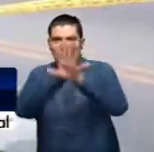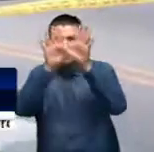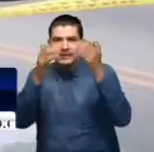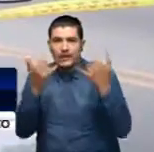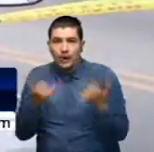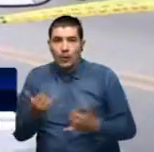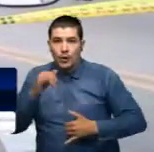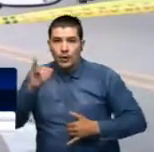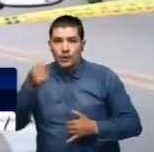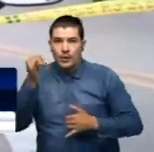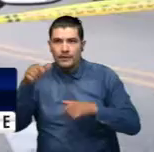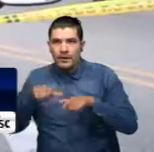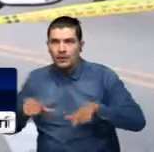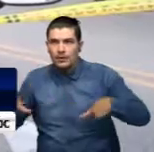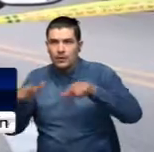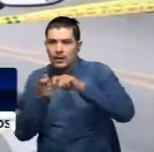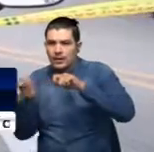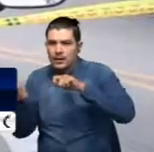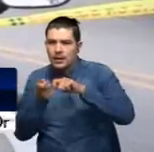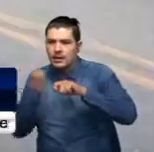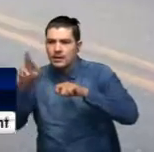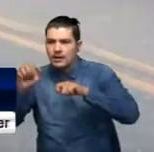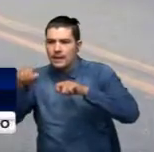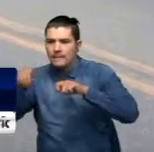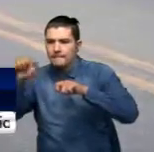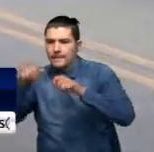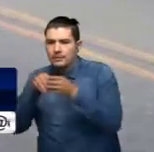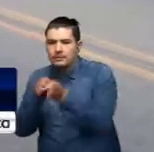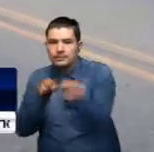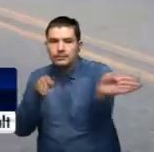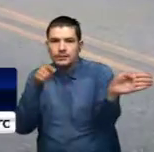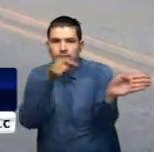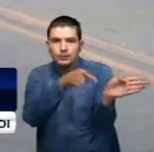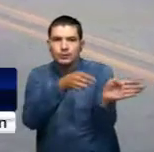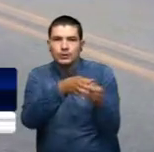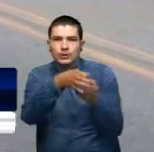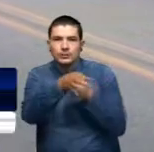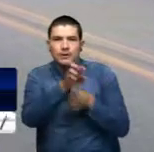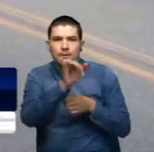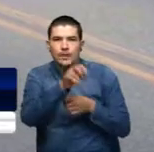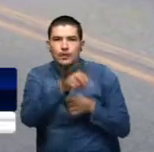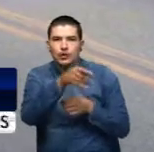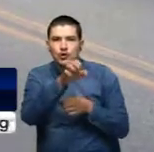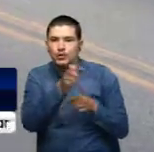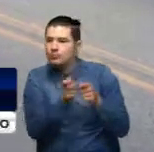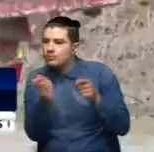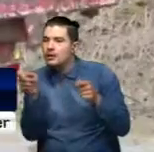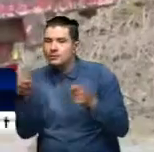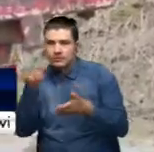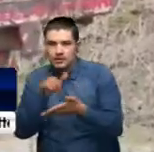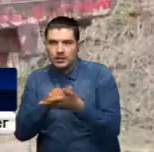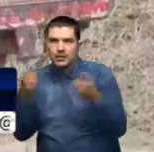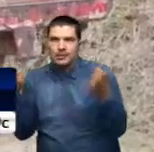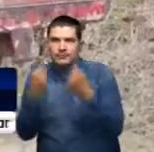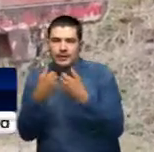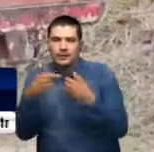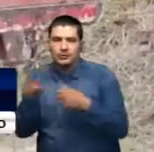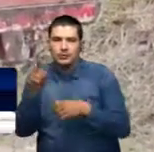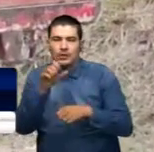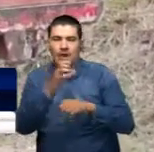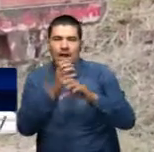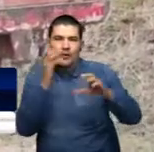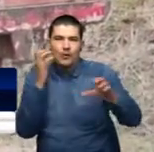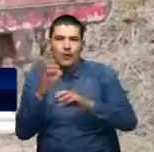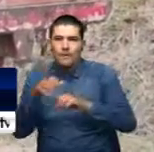este jueves en sector aledaño al ramal de acceso al municipio de Pinchote. En el siniestro vial se vieron involucrados un camión y una